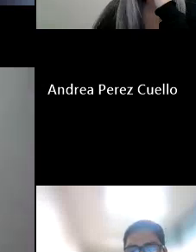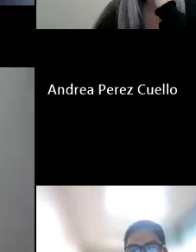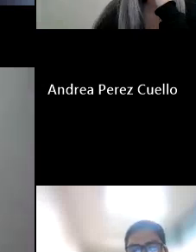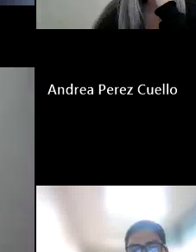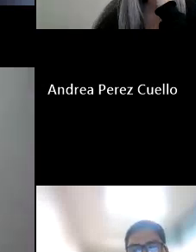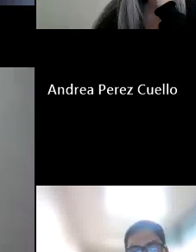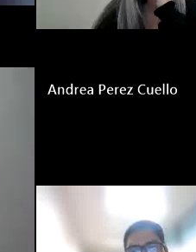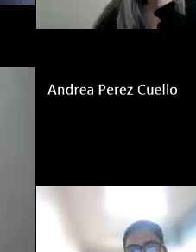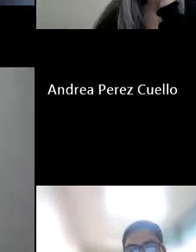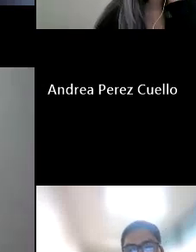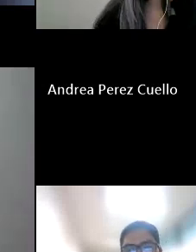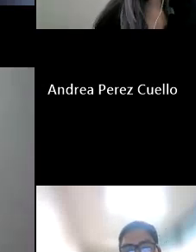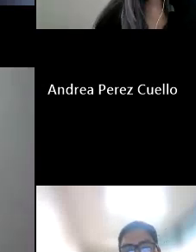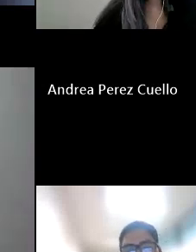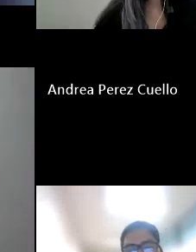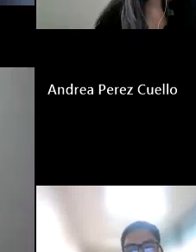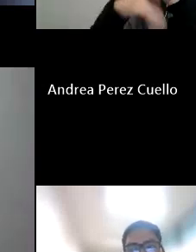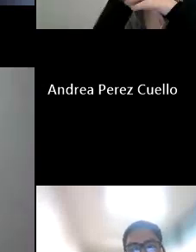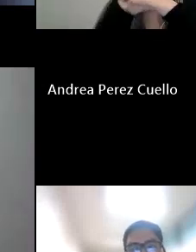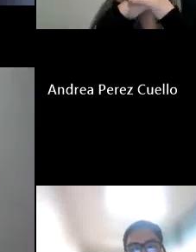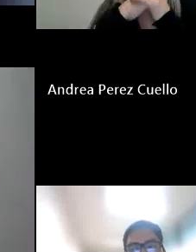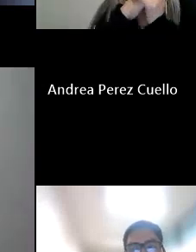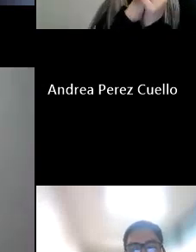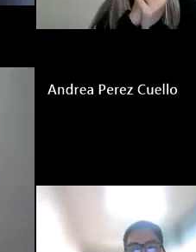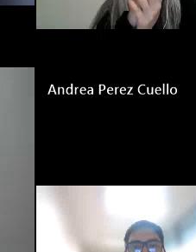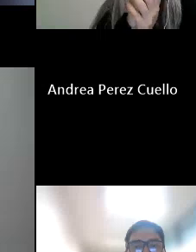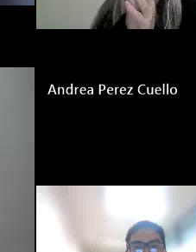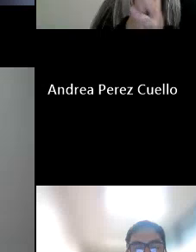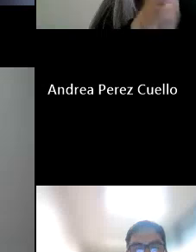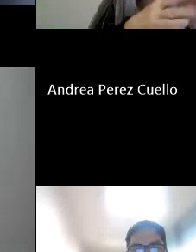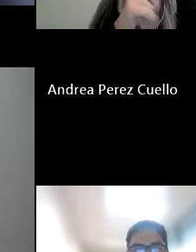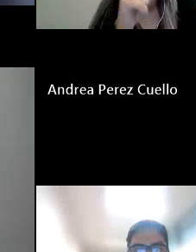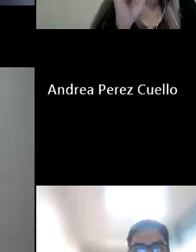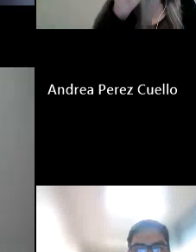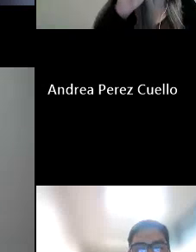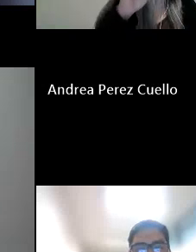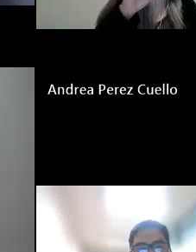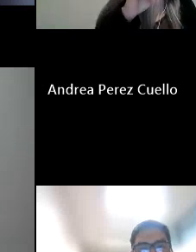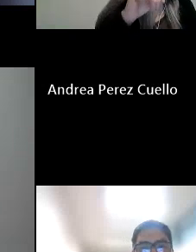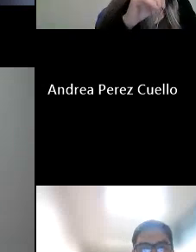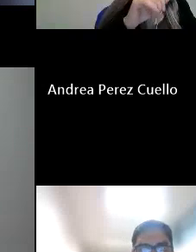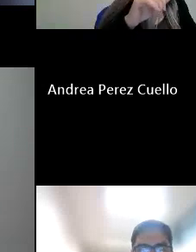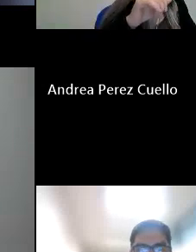estudiante no presenta verdaderas regulaciones emocionales y conductuales, sí, de todas maneras